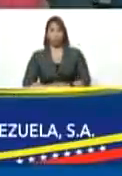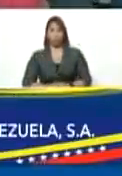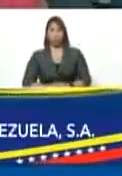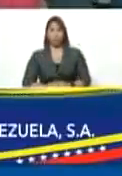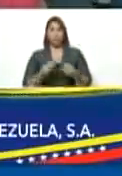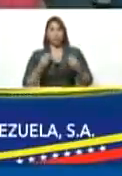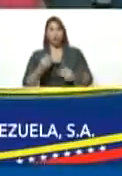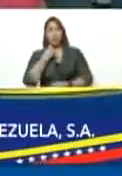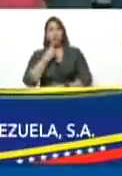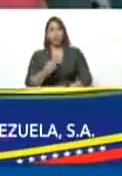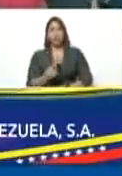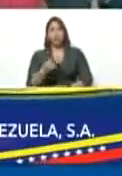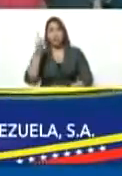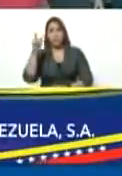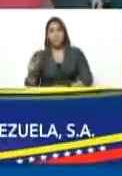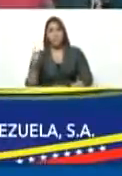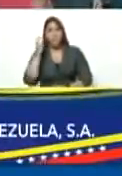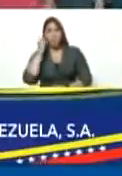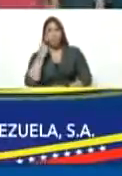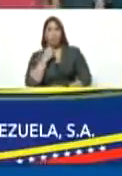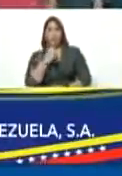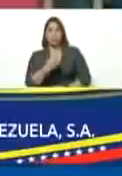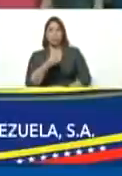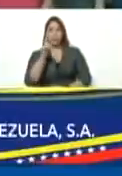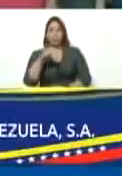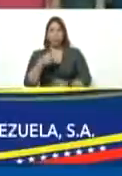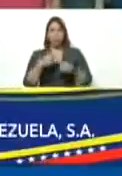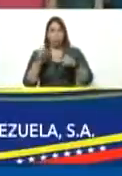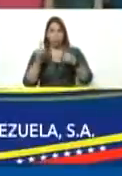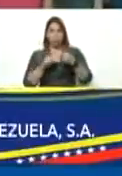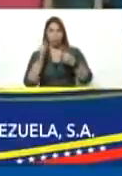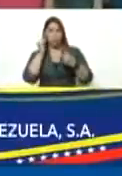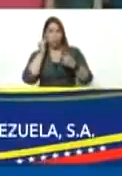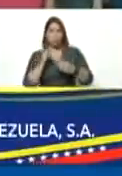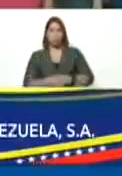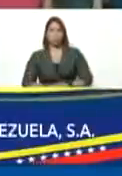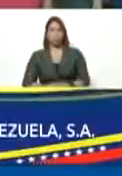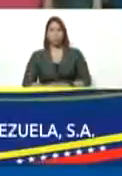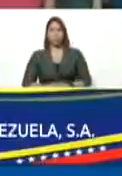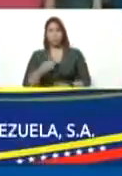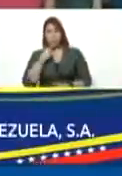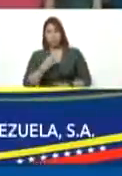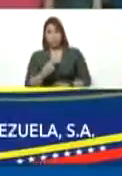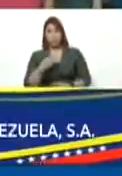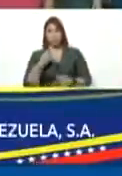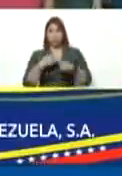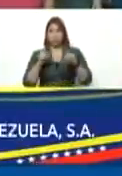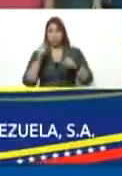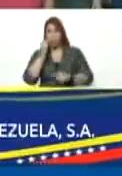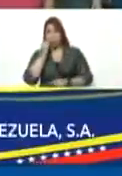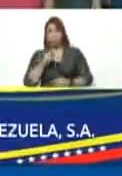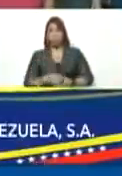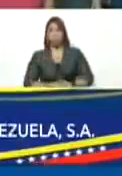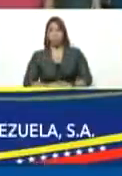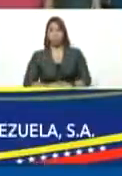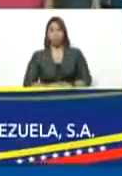como decía Rosa, como decía Nubifred, como dice Fernando.